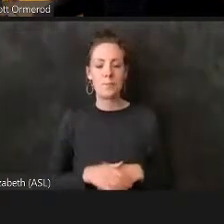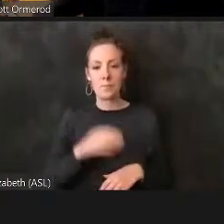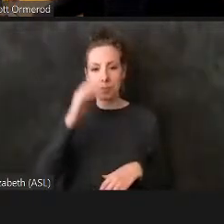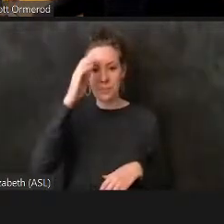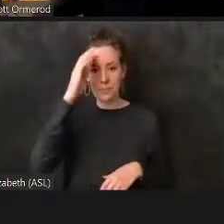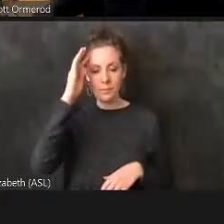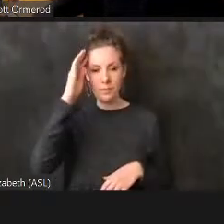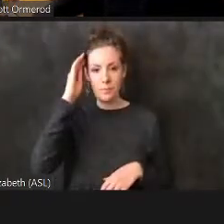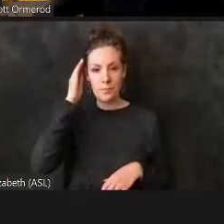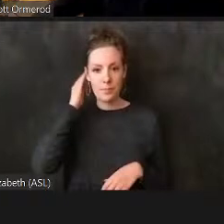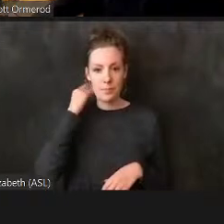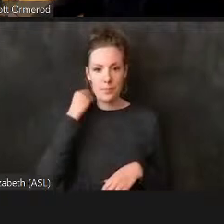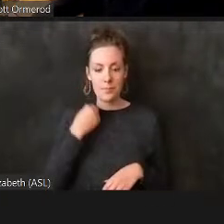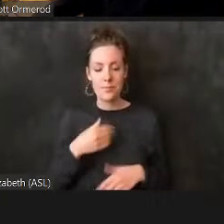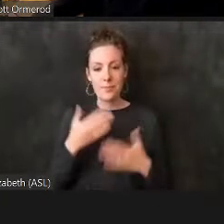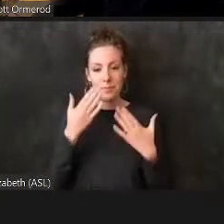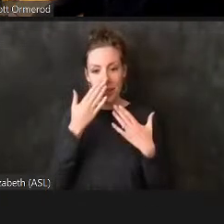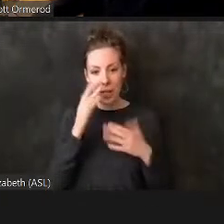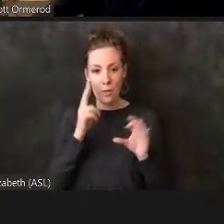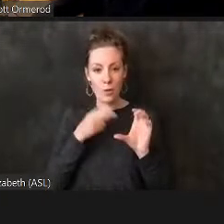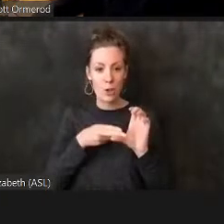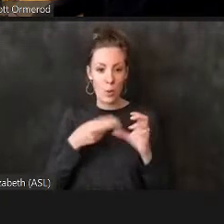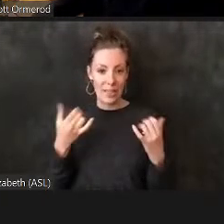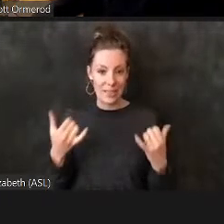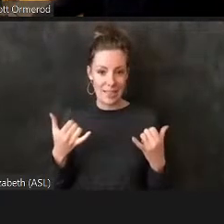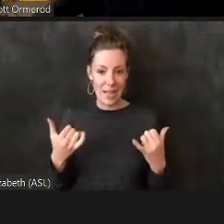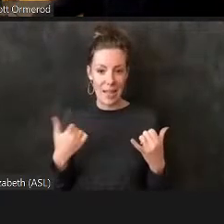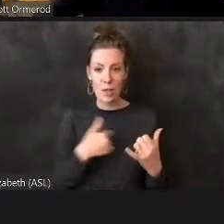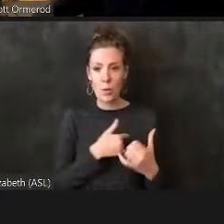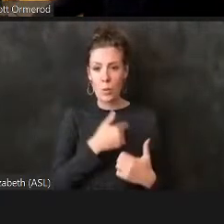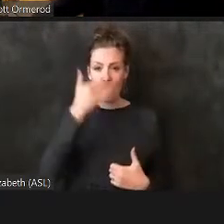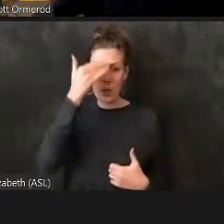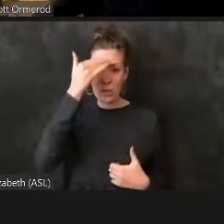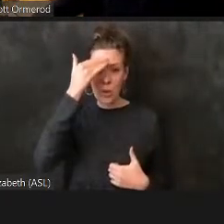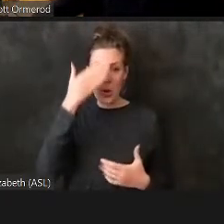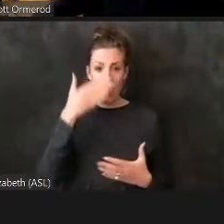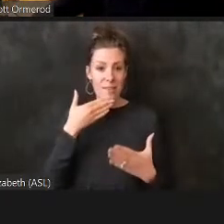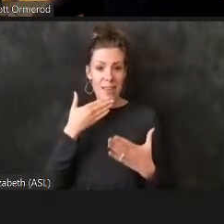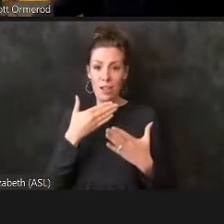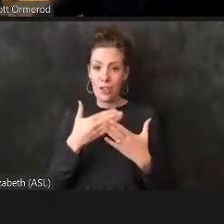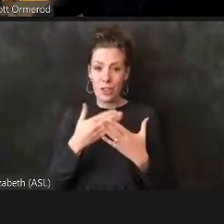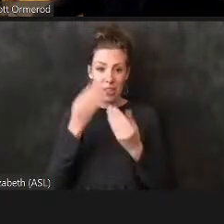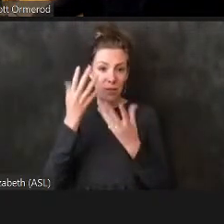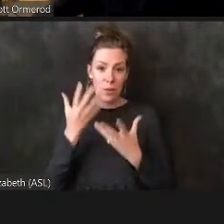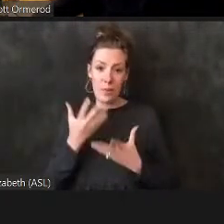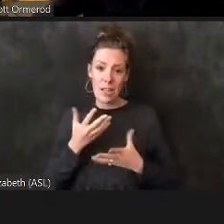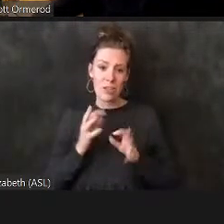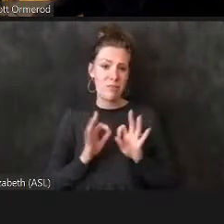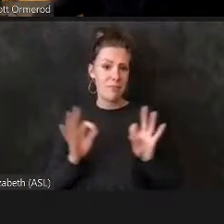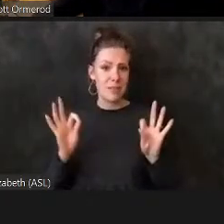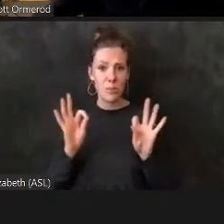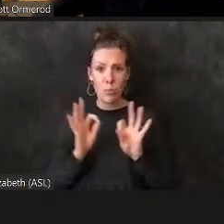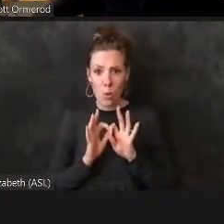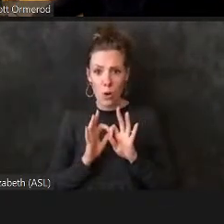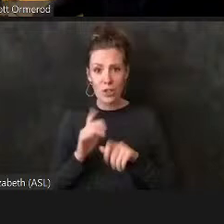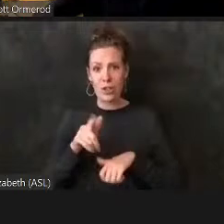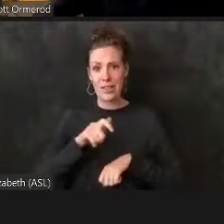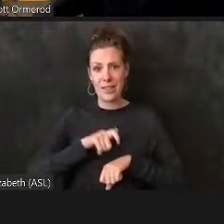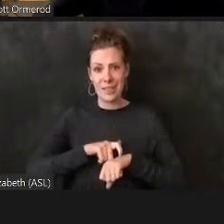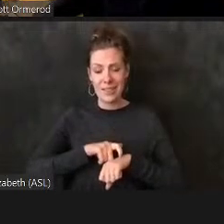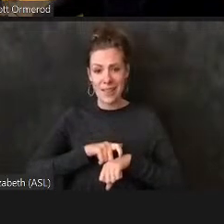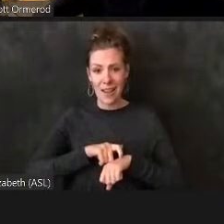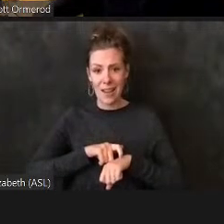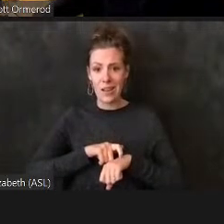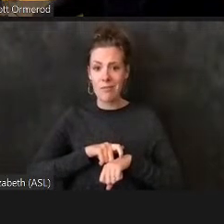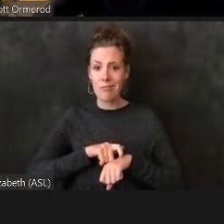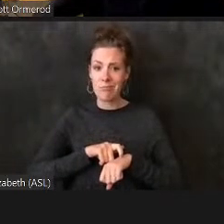today. Todos los que se están junto con nosotros ahora, gracias por estar aquí. Sabemos que buena información es crítica